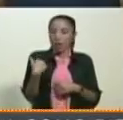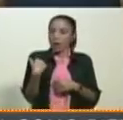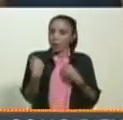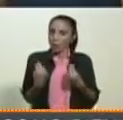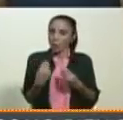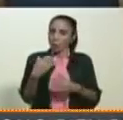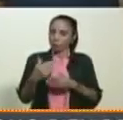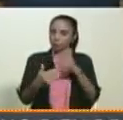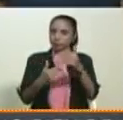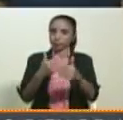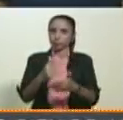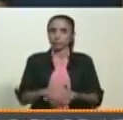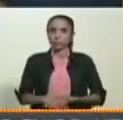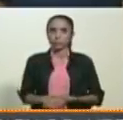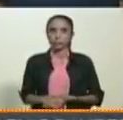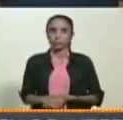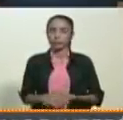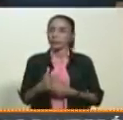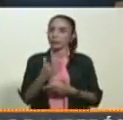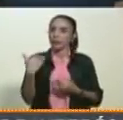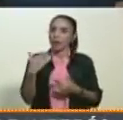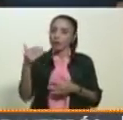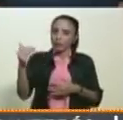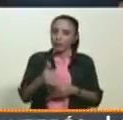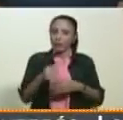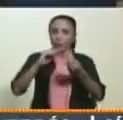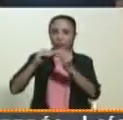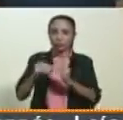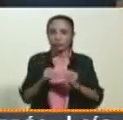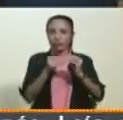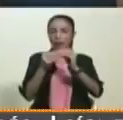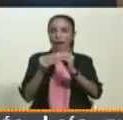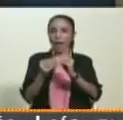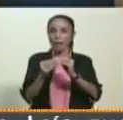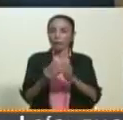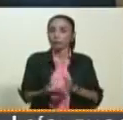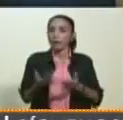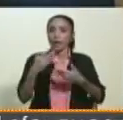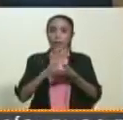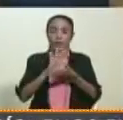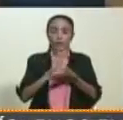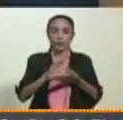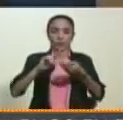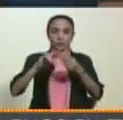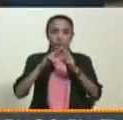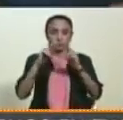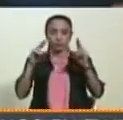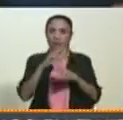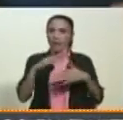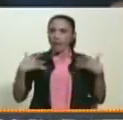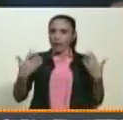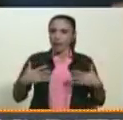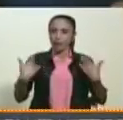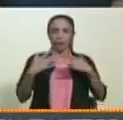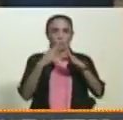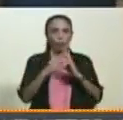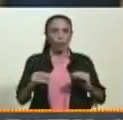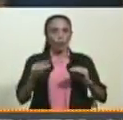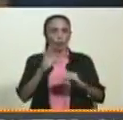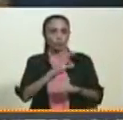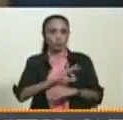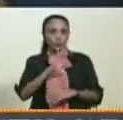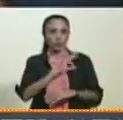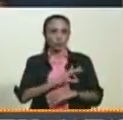capaces de venir, de recuperar y llevar de nuevo a la prosperidad, a la felicidad social,